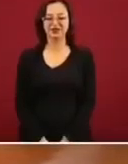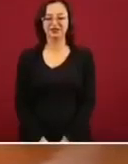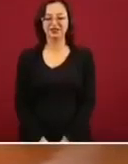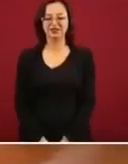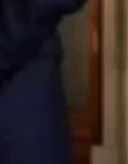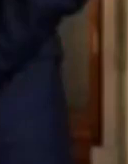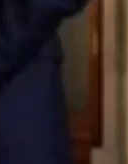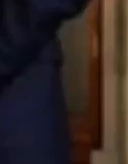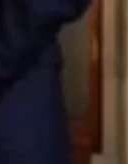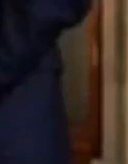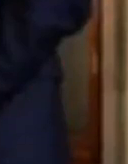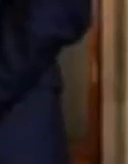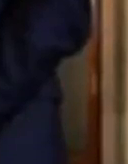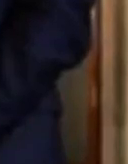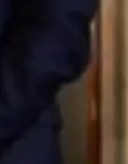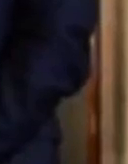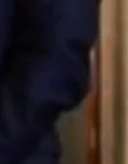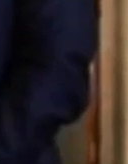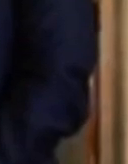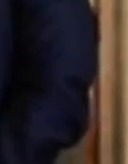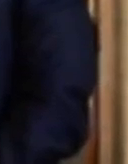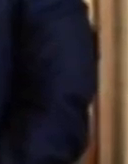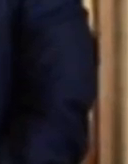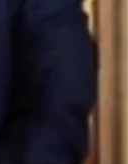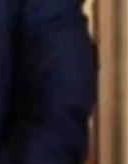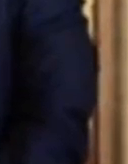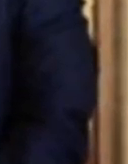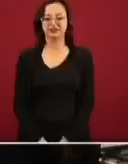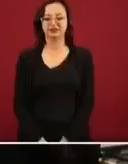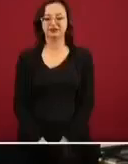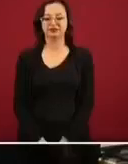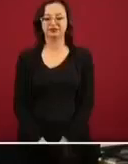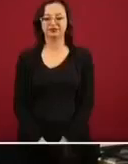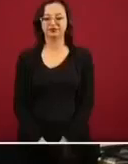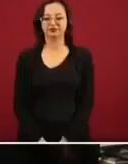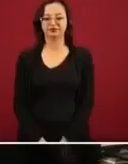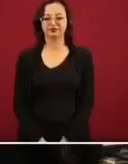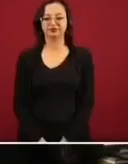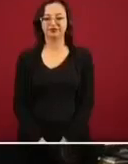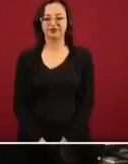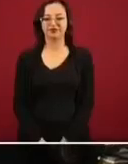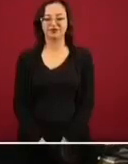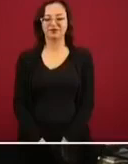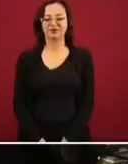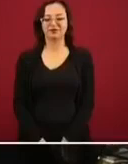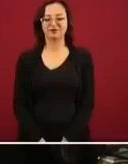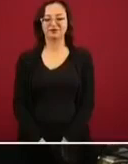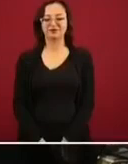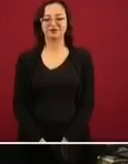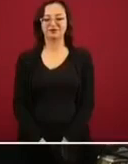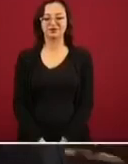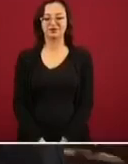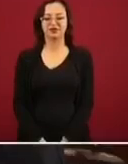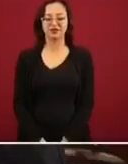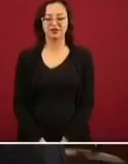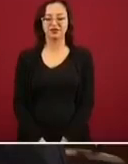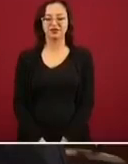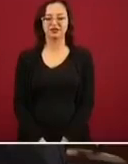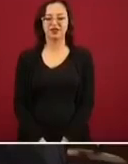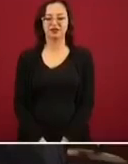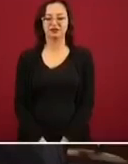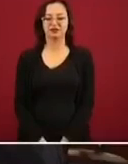padecimientos como úlceras, hernias complicadas, seguimiento a embarazos, apéndices, cesáreas, partos. Y hasta el momento han sido obtenidas